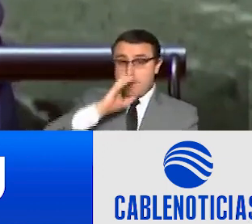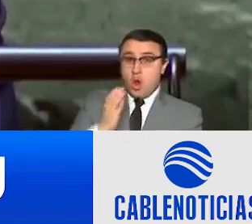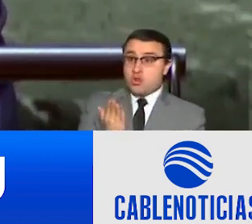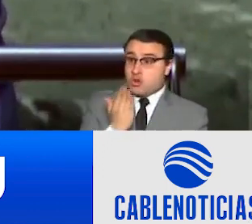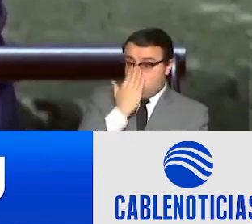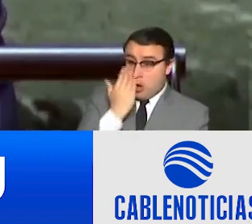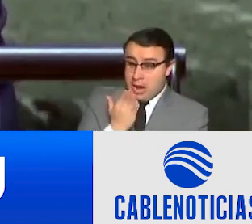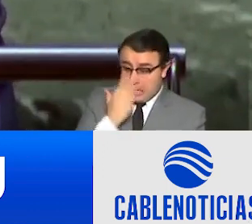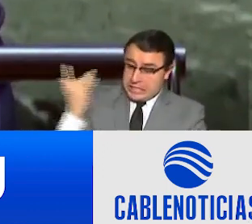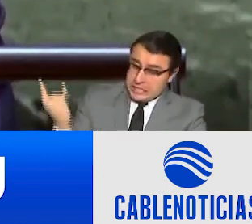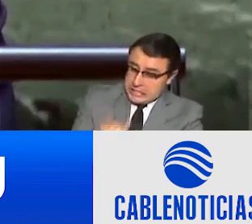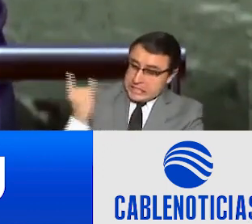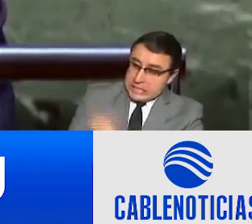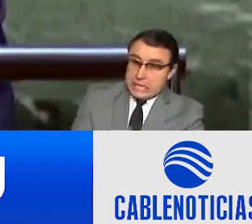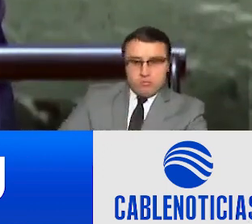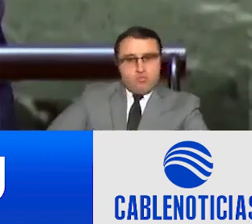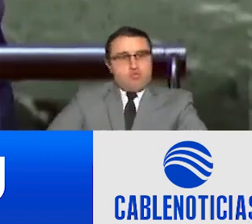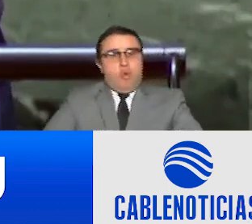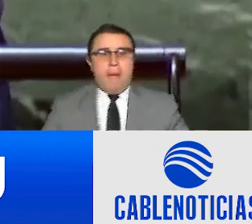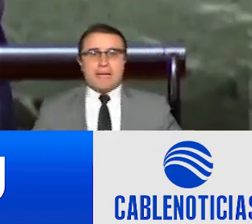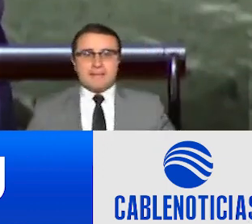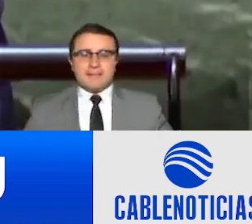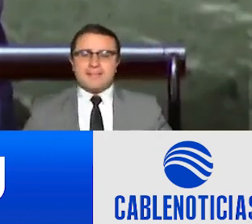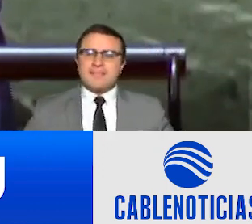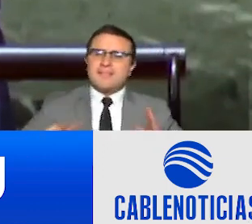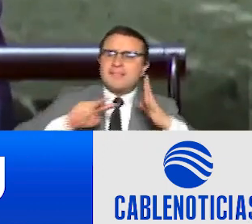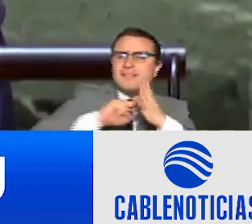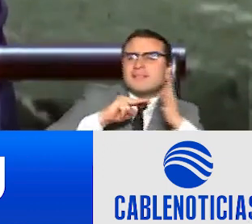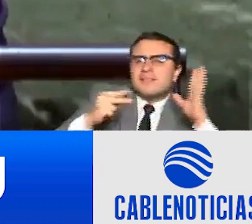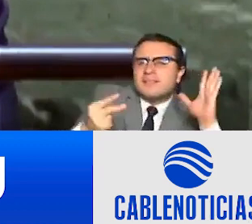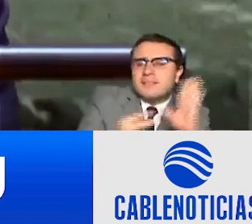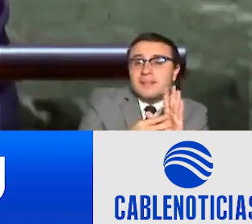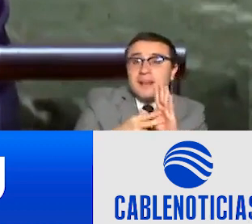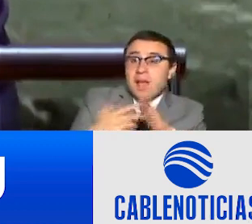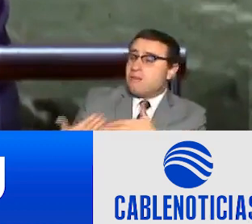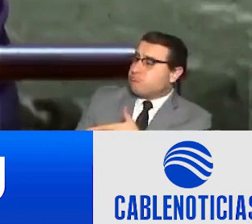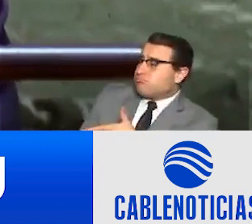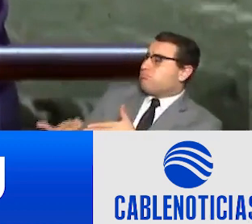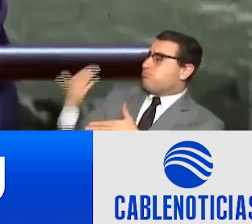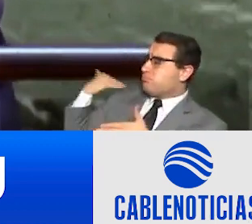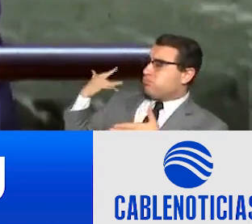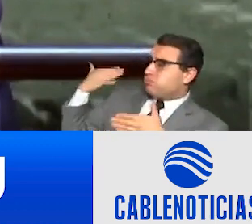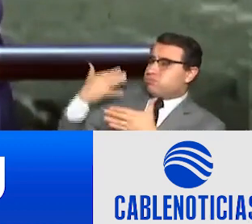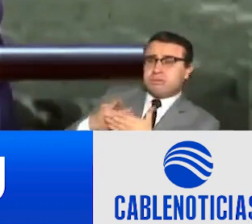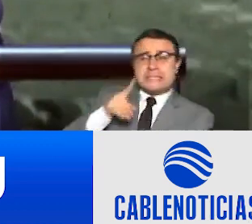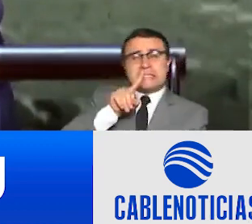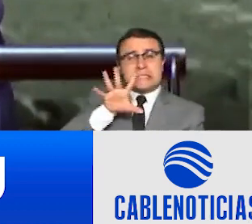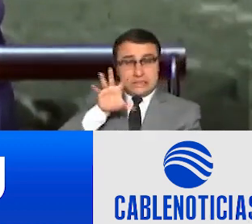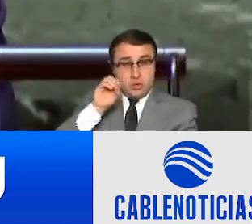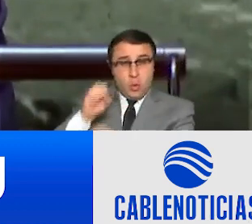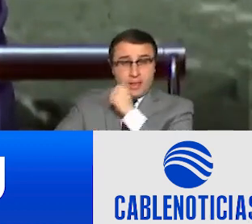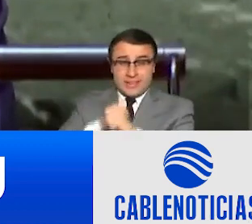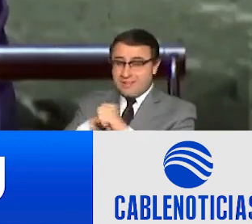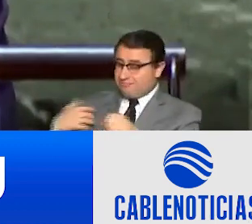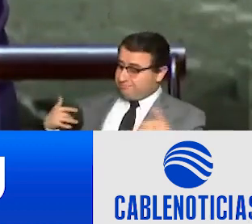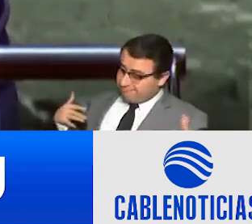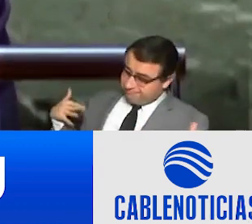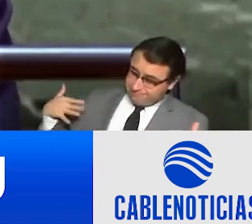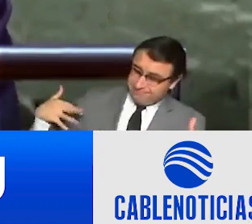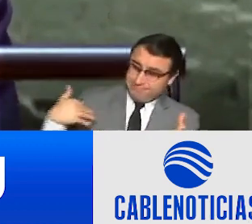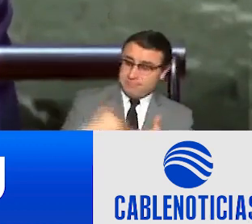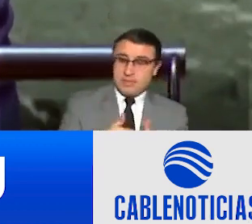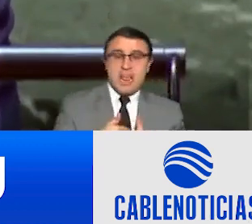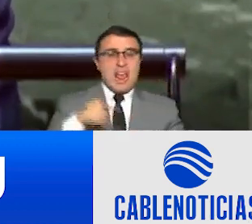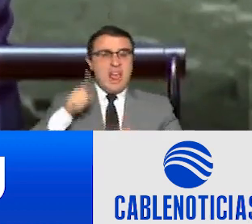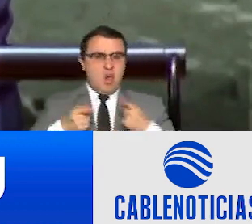gas es quitar la base de lo que ha sido en siglo y medio la acumulación